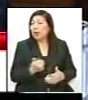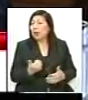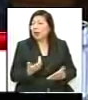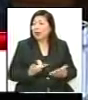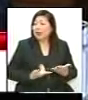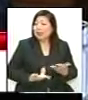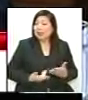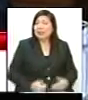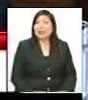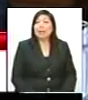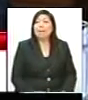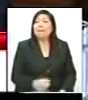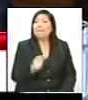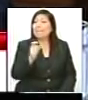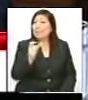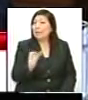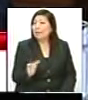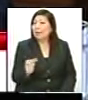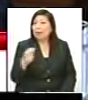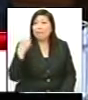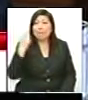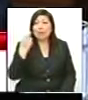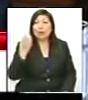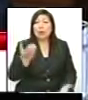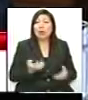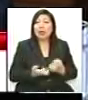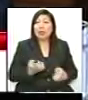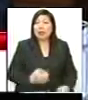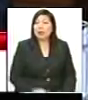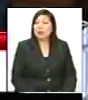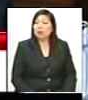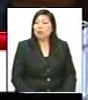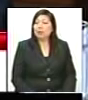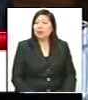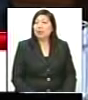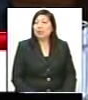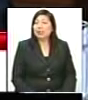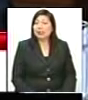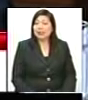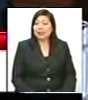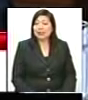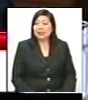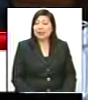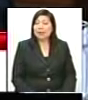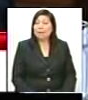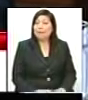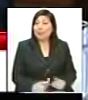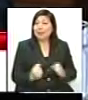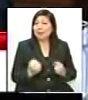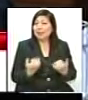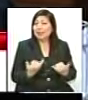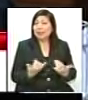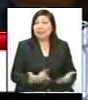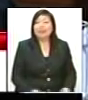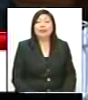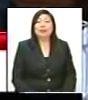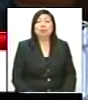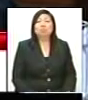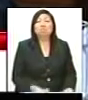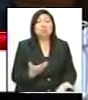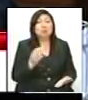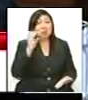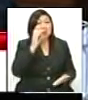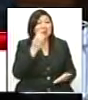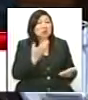intervención personal, política, económica o social. Y si eso es así, entonces quizá hay que